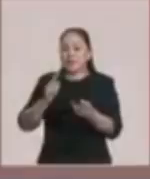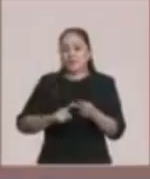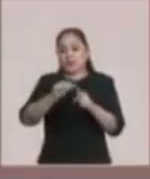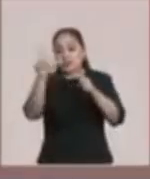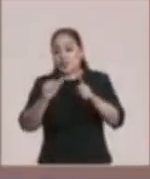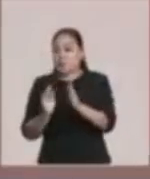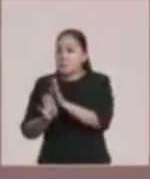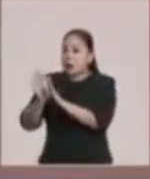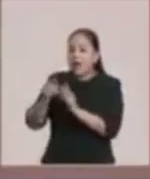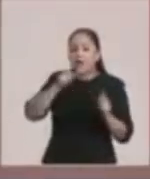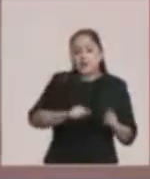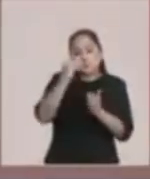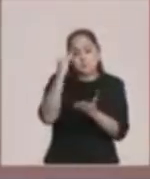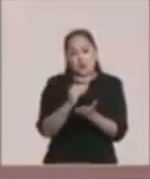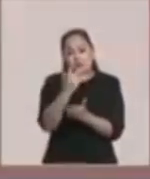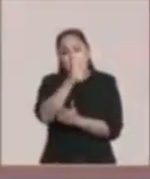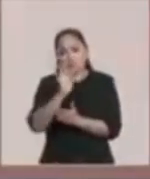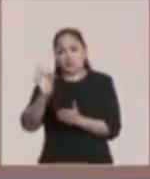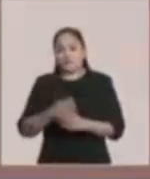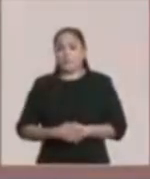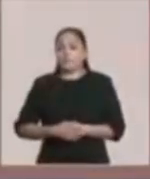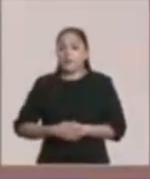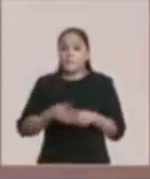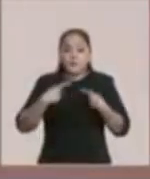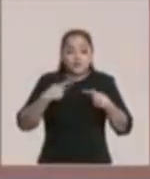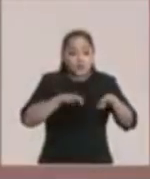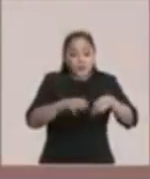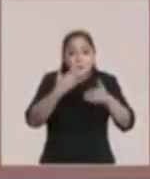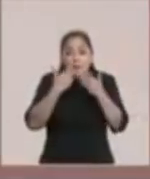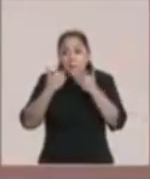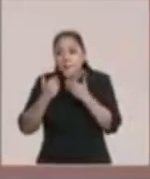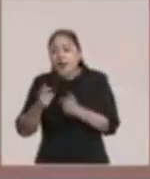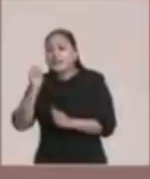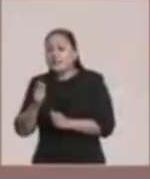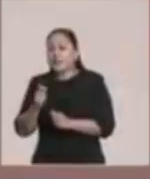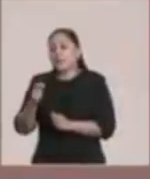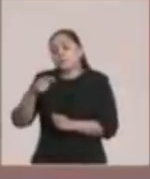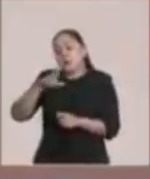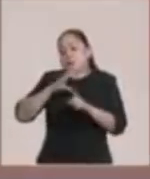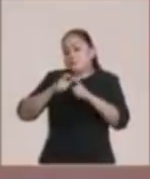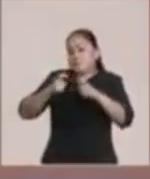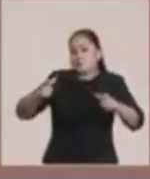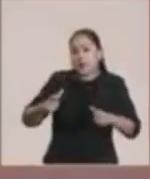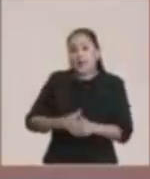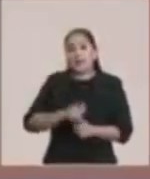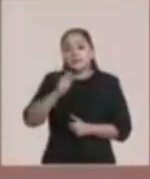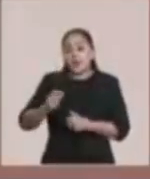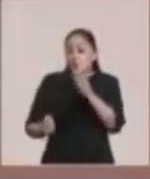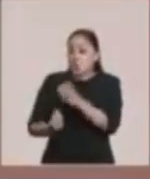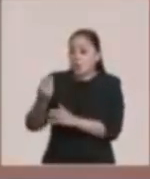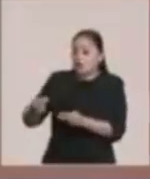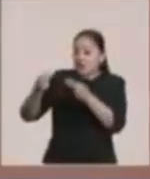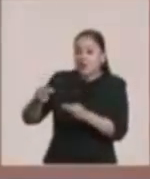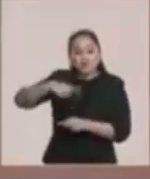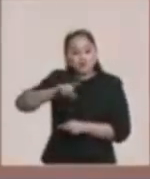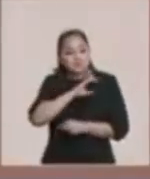supuesto, aumentó el desempleo por una razón muy simple, porque espanta las inversiones y eso es un enemigo de la seguridad